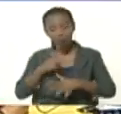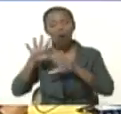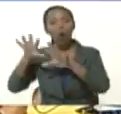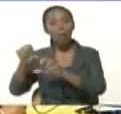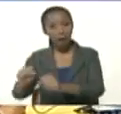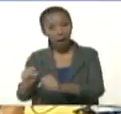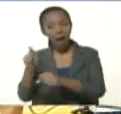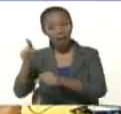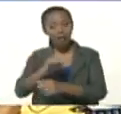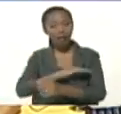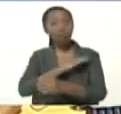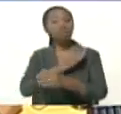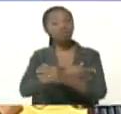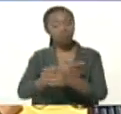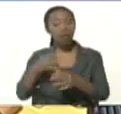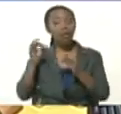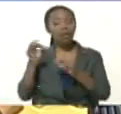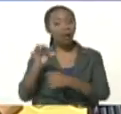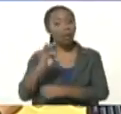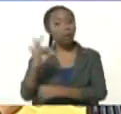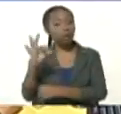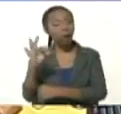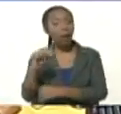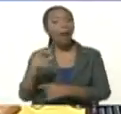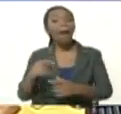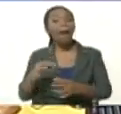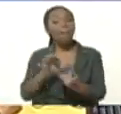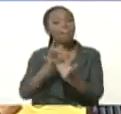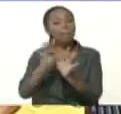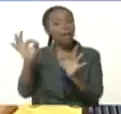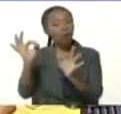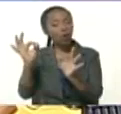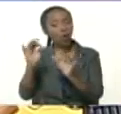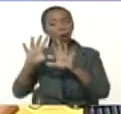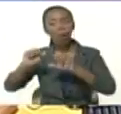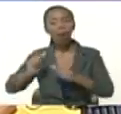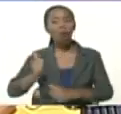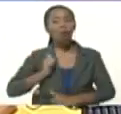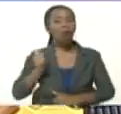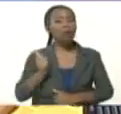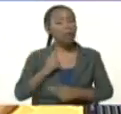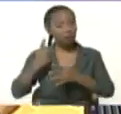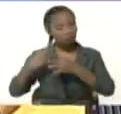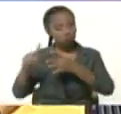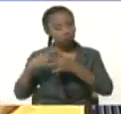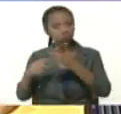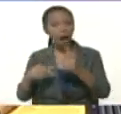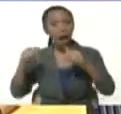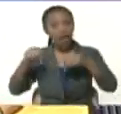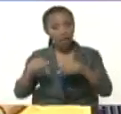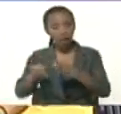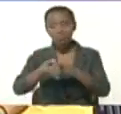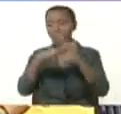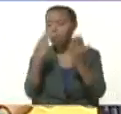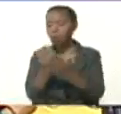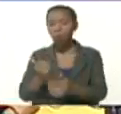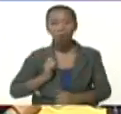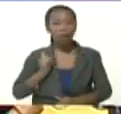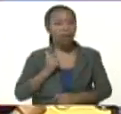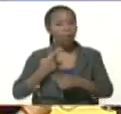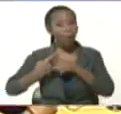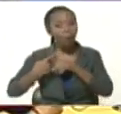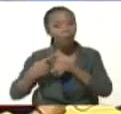poderosa moneda que es el petro y comprar lo que quieras, donde quieras, aquí en el mundo entero. O cambiarlo por